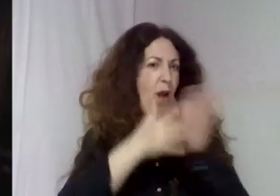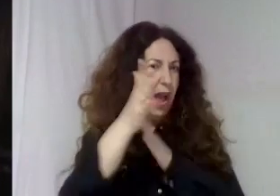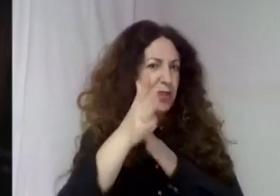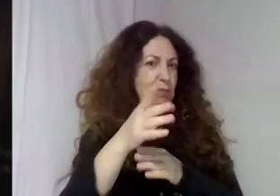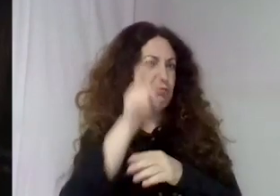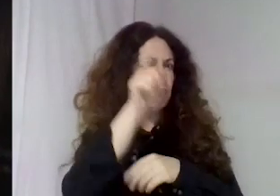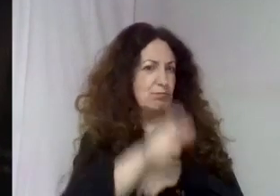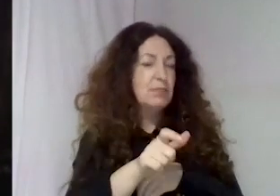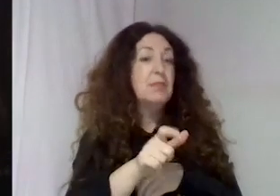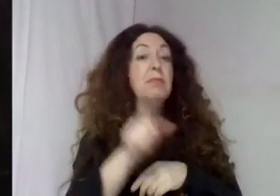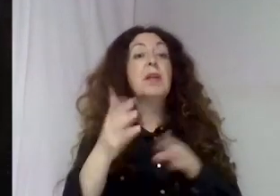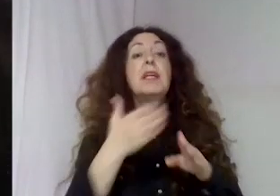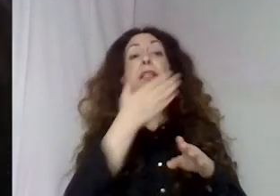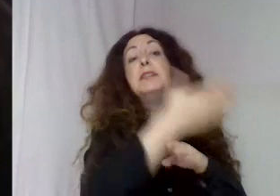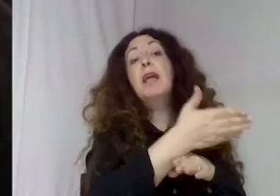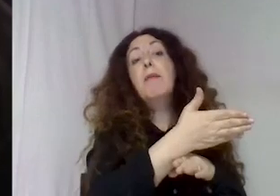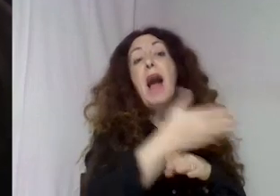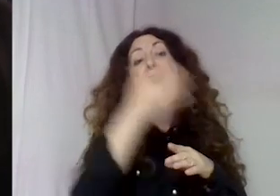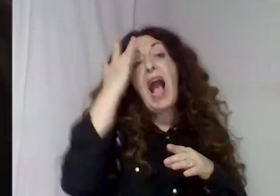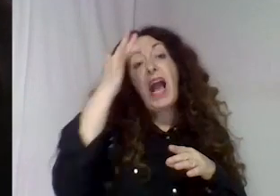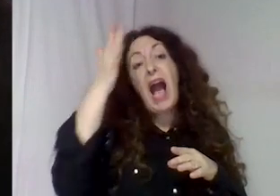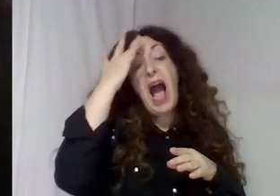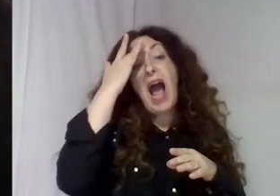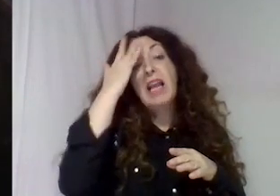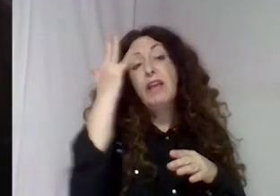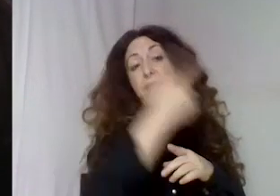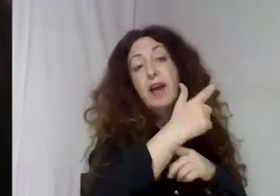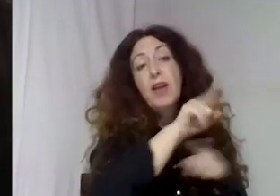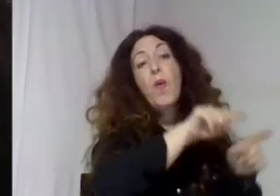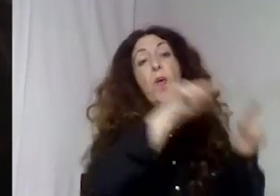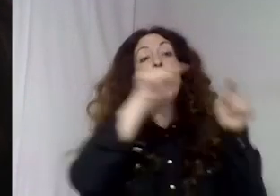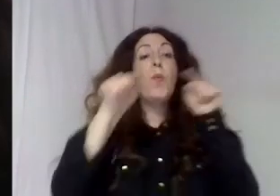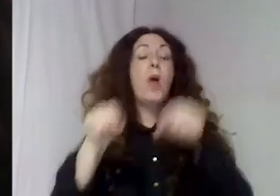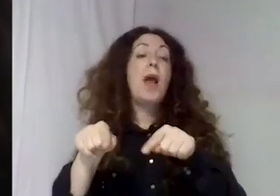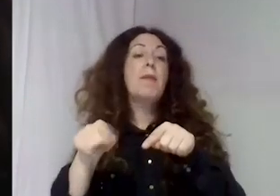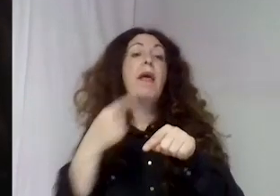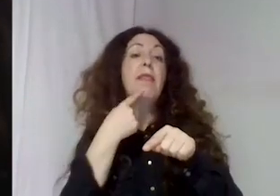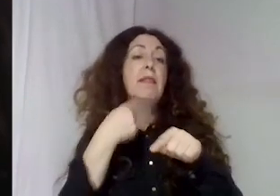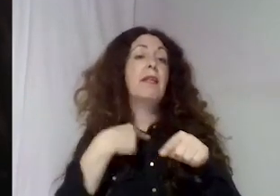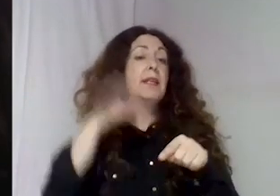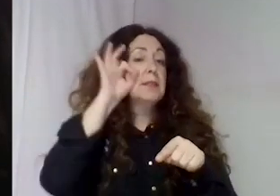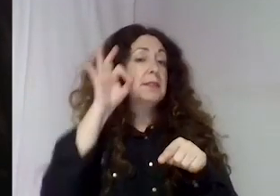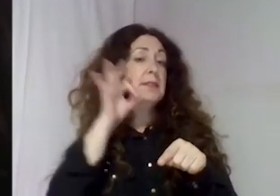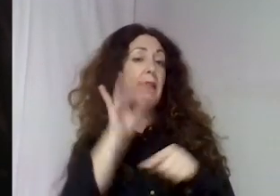esposa, luego lo confiesa, sí. Y eso, desde un punto de vista,